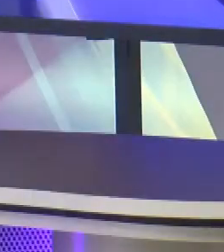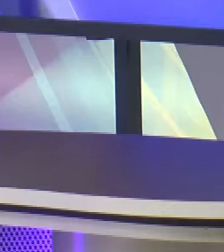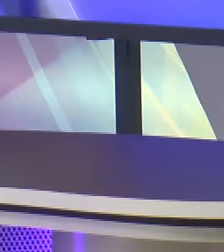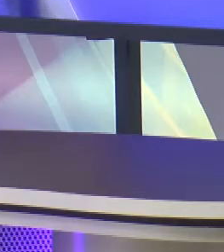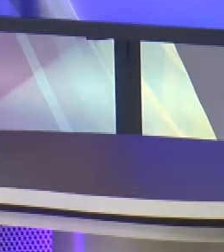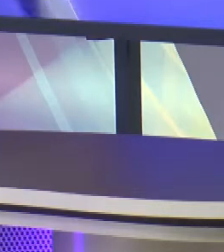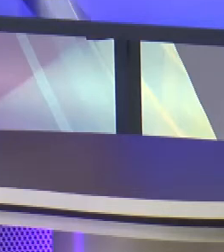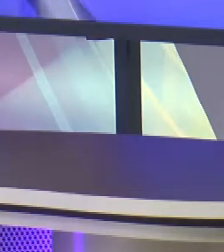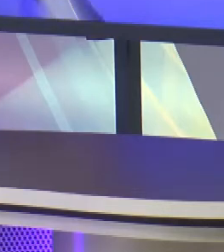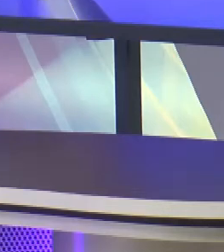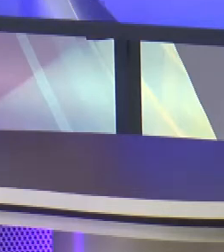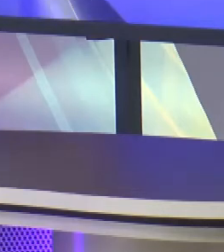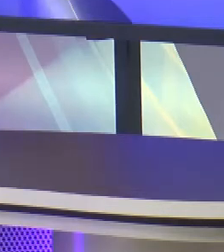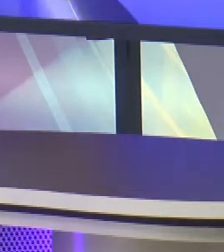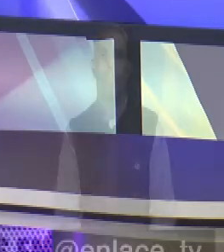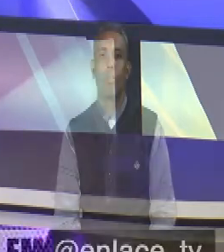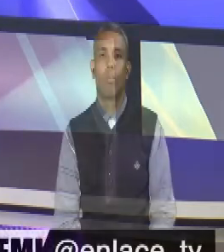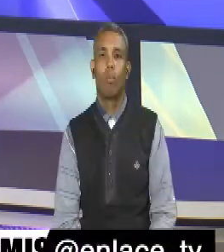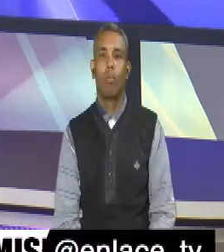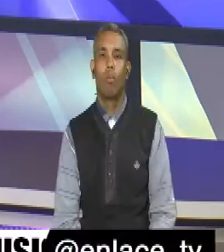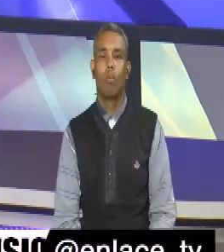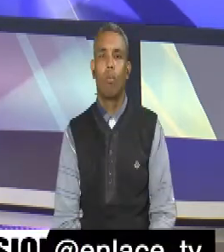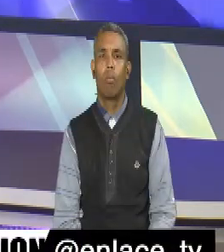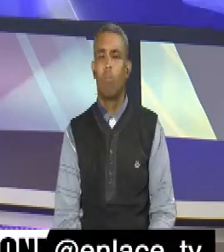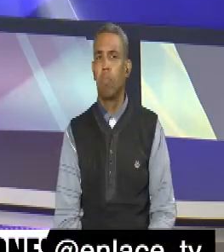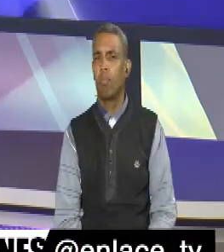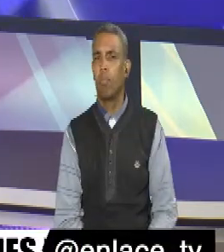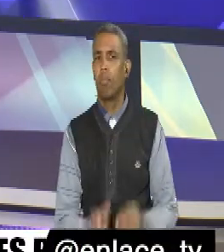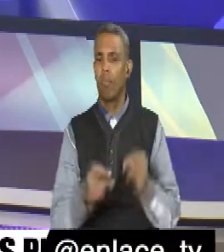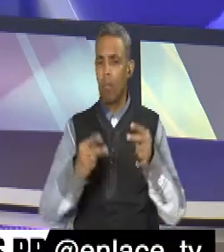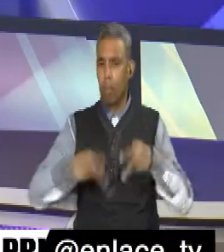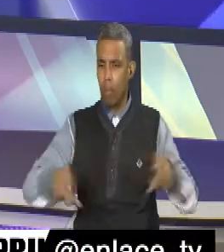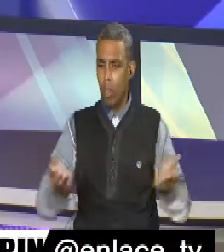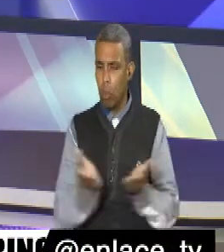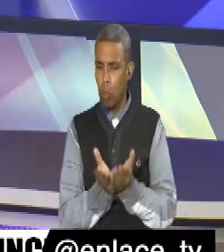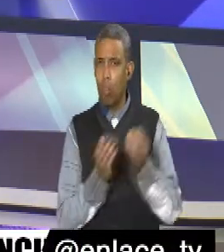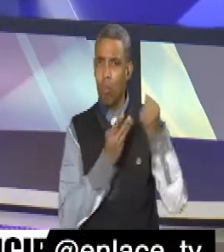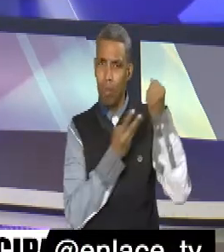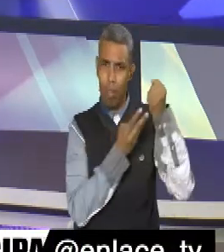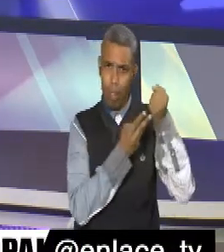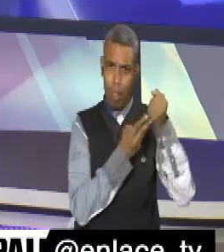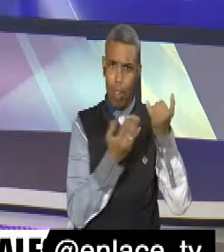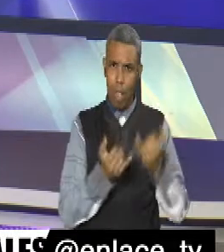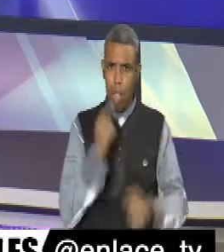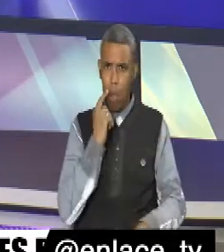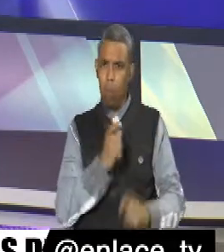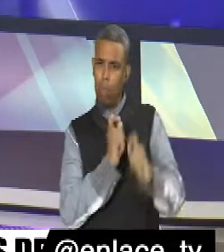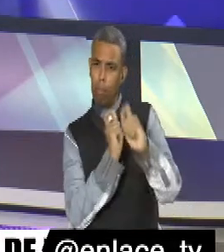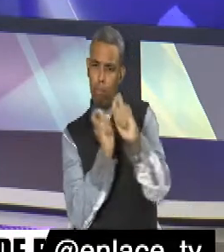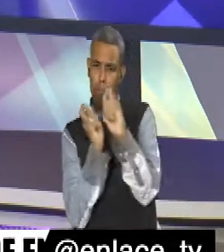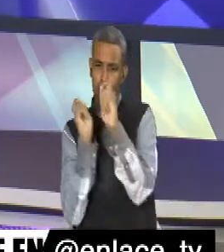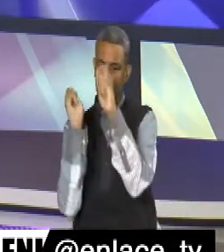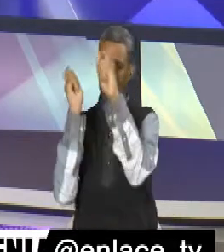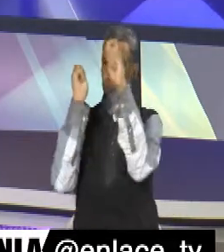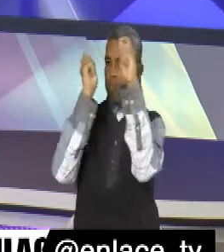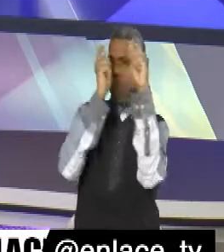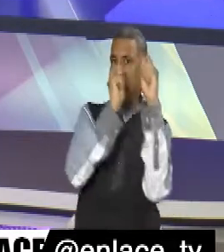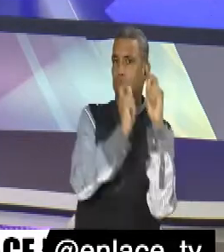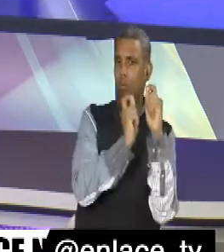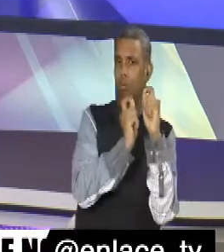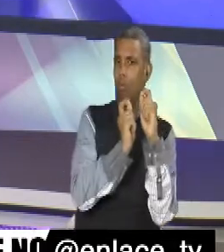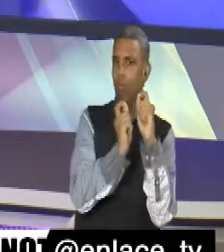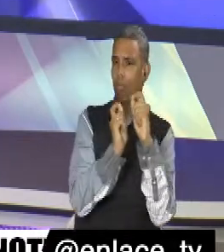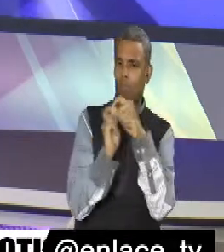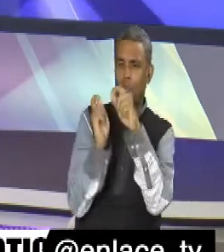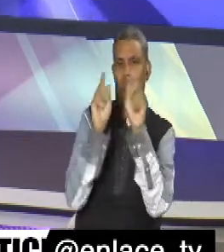Continuamos con más Enlace Noticias. Aprendices del SENA en el curso de carpintería metálica realizan esculturas y una de ellas se hizo en homenaje a la música